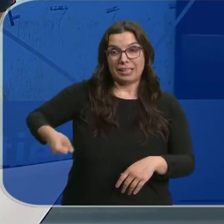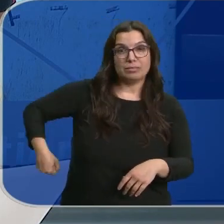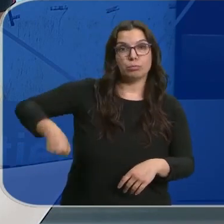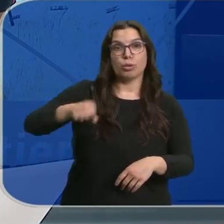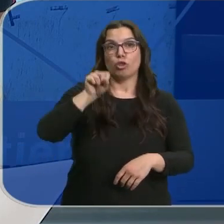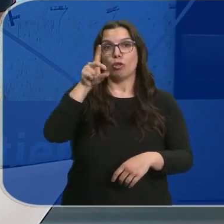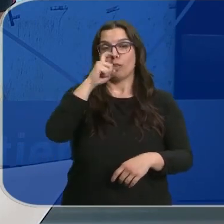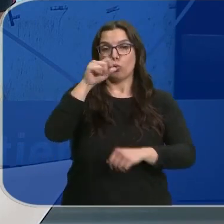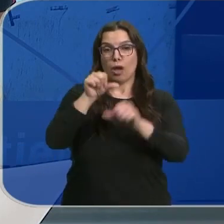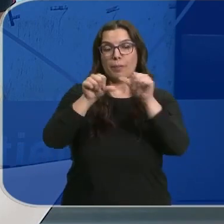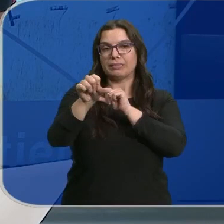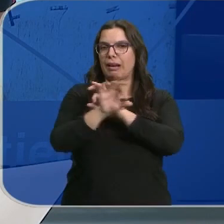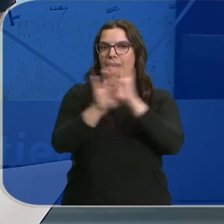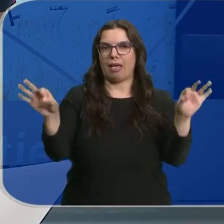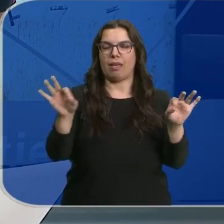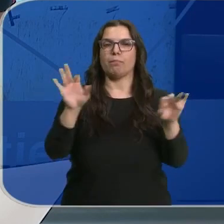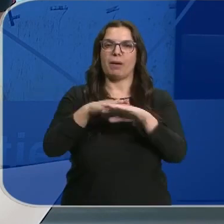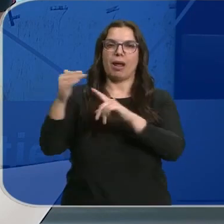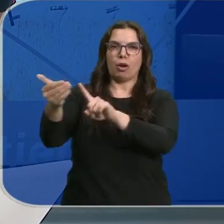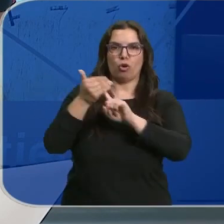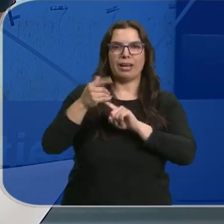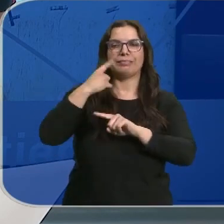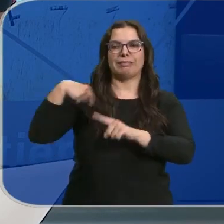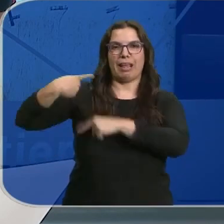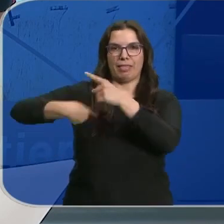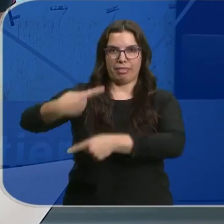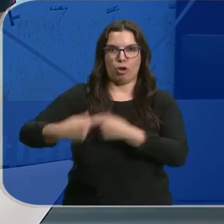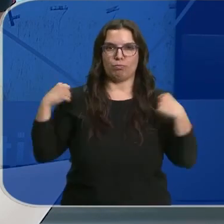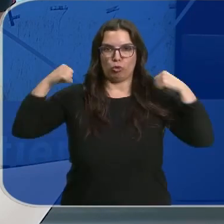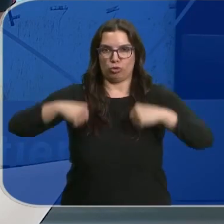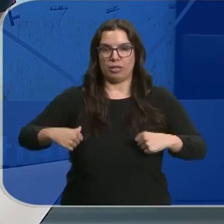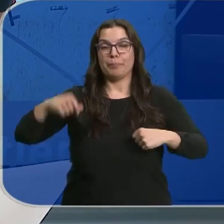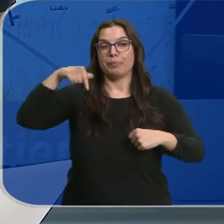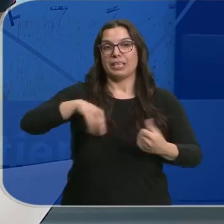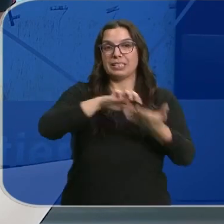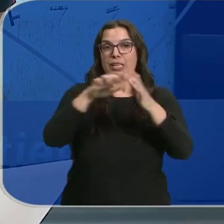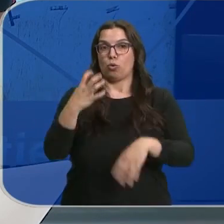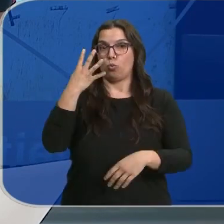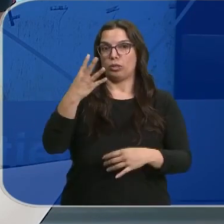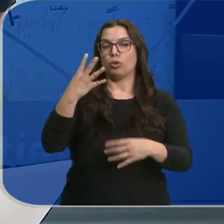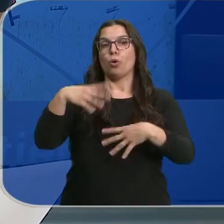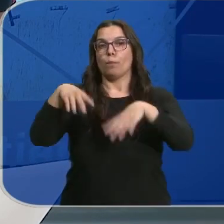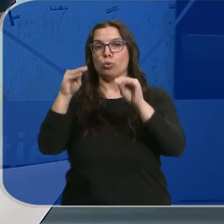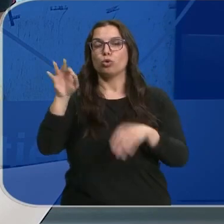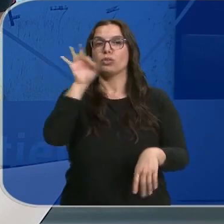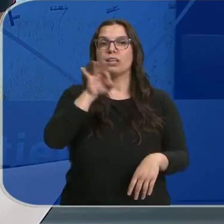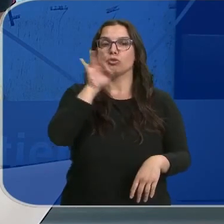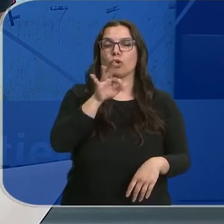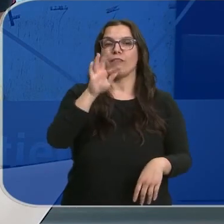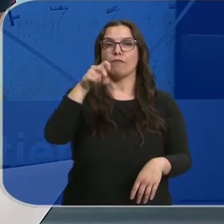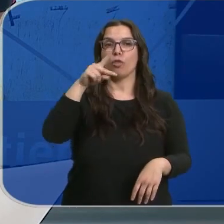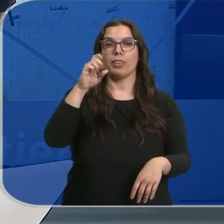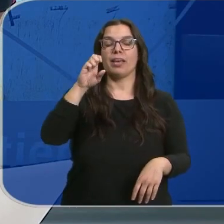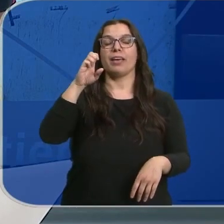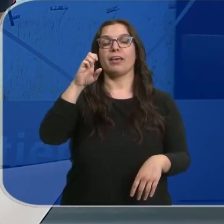12 de junio en pro del sistema de acogida de peregrinos tradicional. En Castilla y León se encuentran 4 de ellos, en Burgos, Astorga,